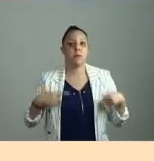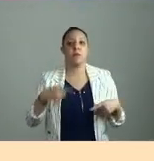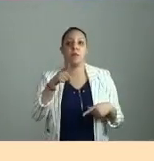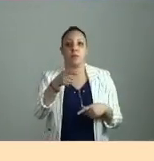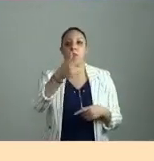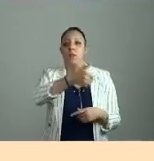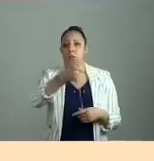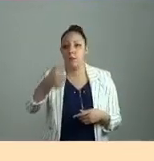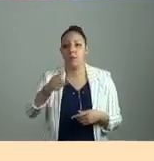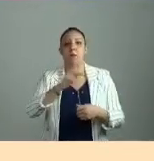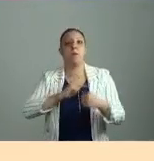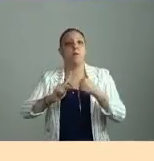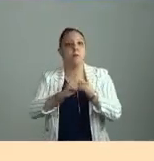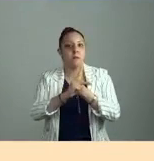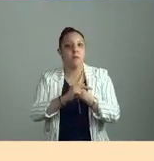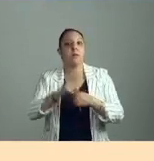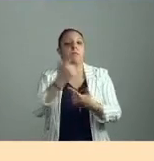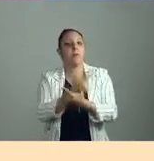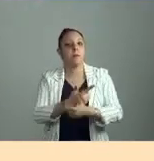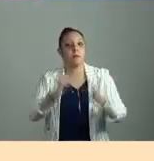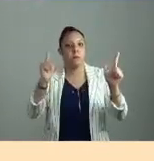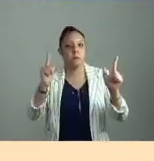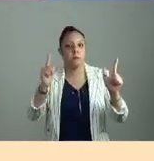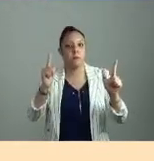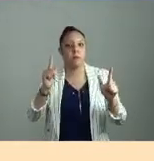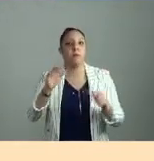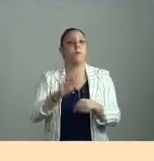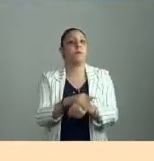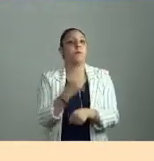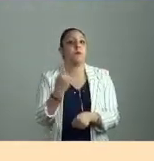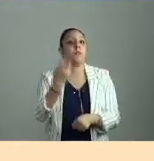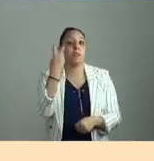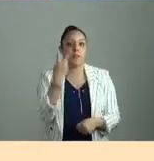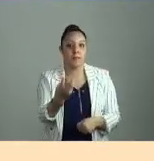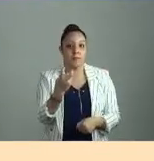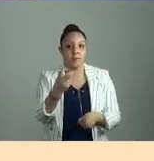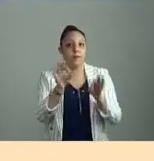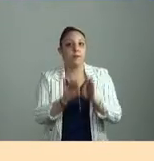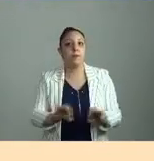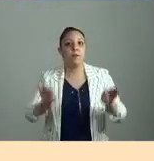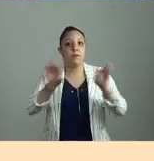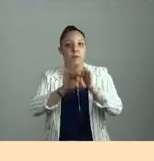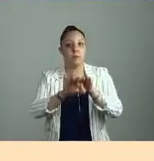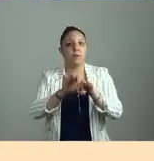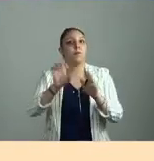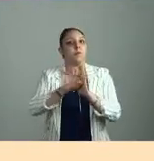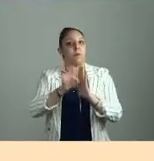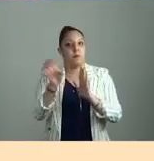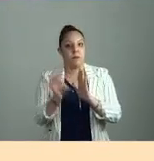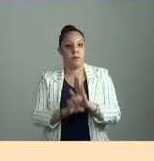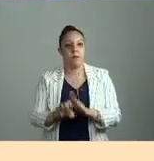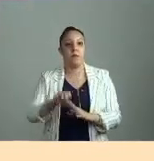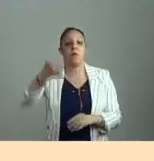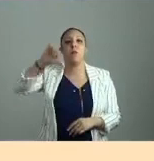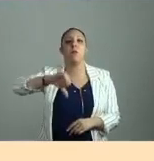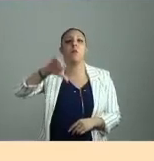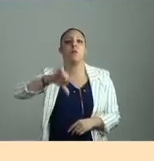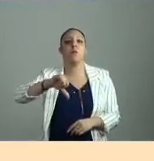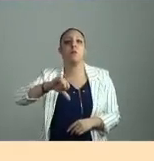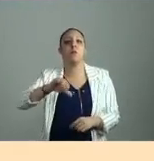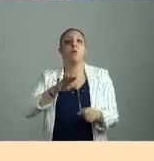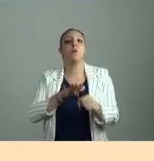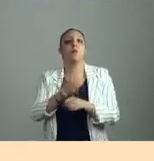porque son fundamentales yo creo que hoy por ejemplo la lucha que se está haciendo de la mayoría